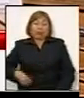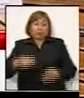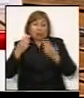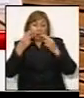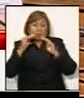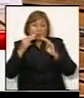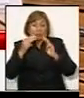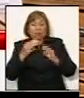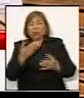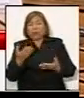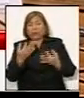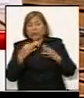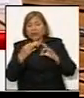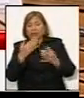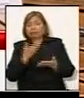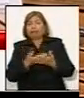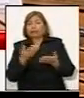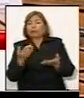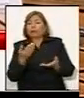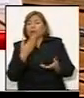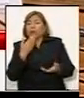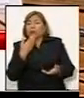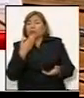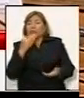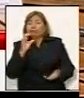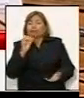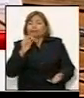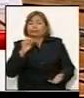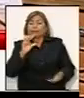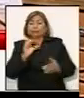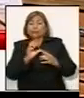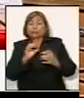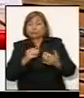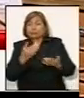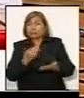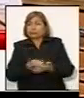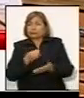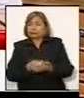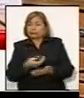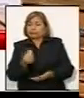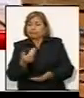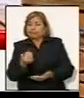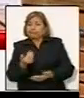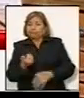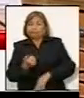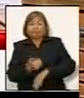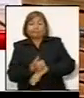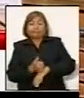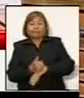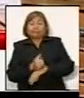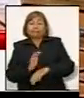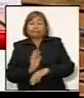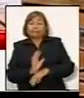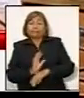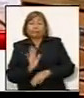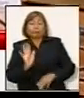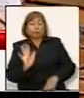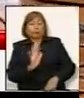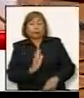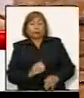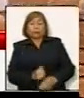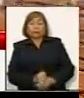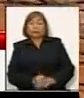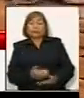figuran cuáles fueron las ongs y el monto que cobraron por sus asesorías y por supuesto también cuáles fueron